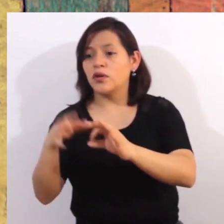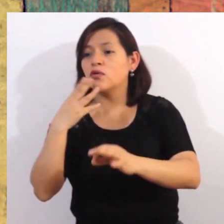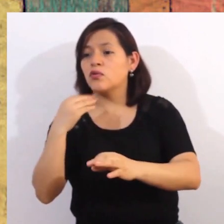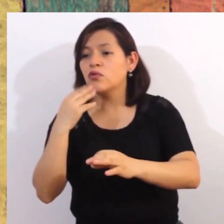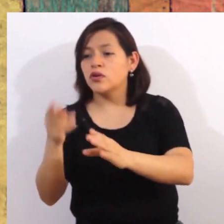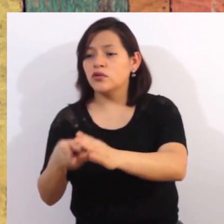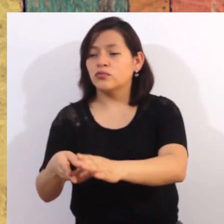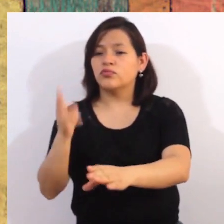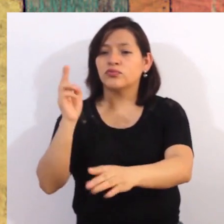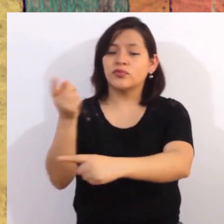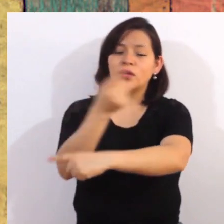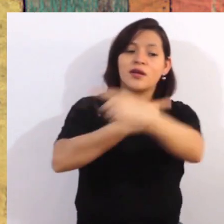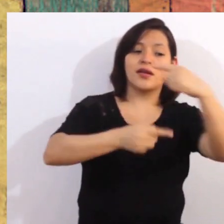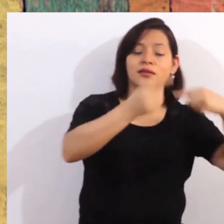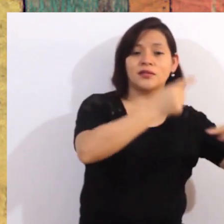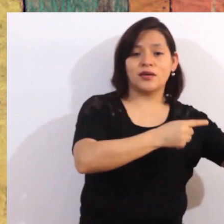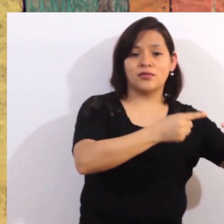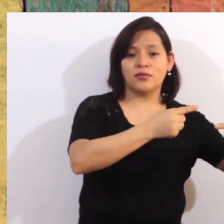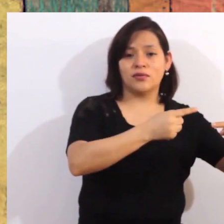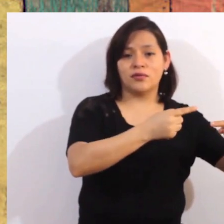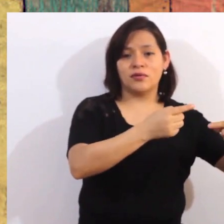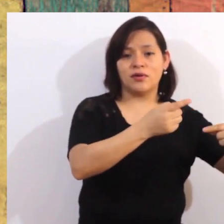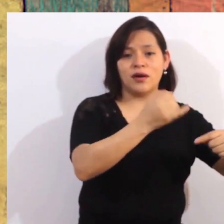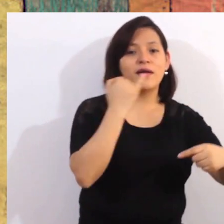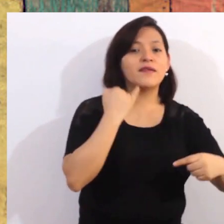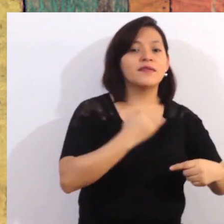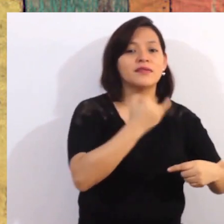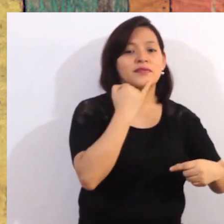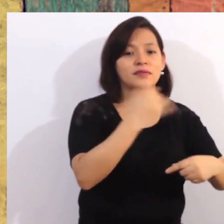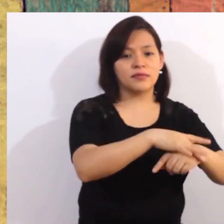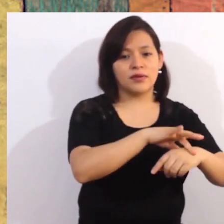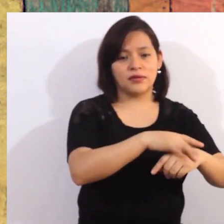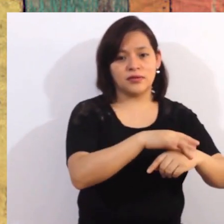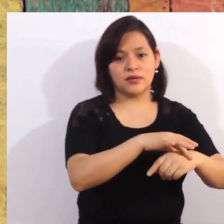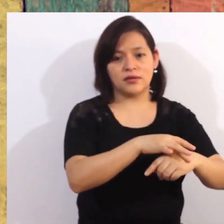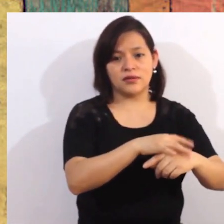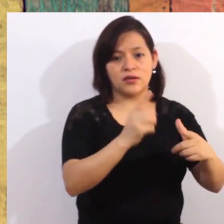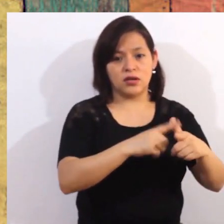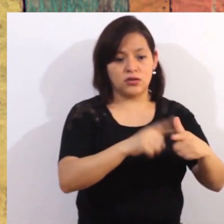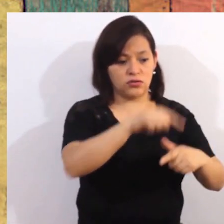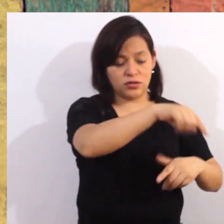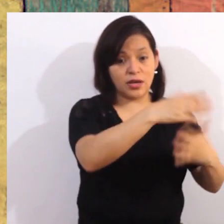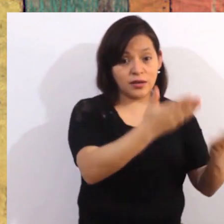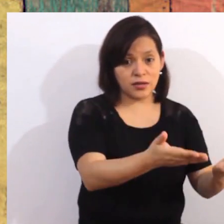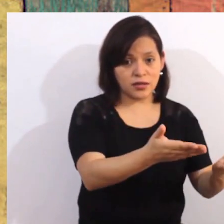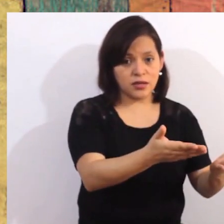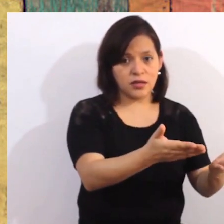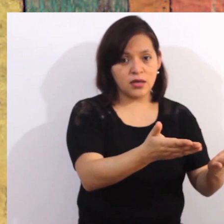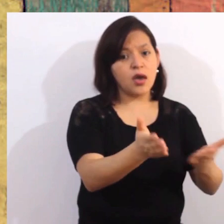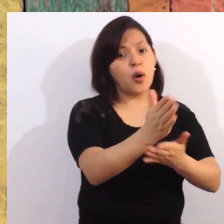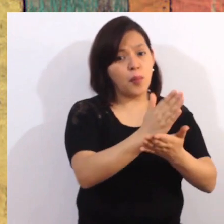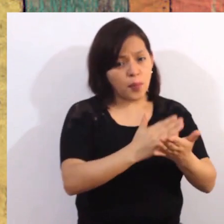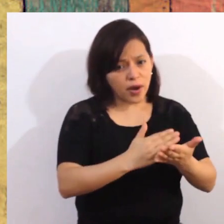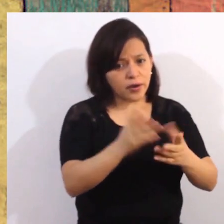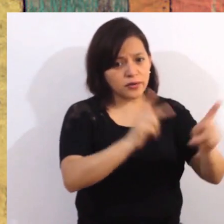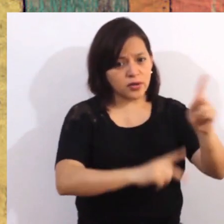para volver a la tierra de Israel. Allí entonces se ha reinstalado otra vez el pueblo, parte